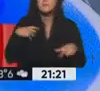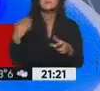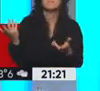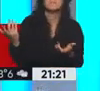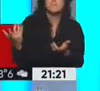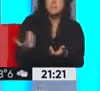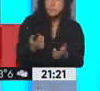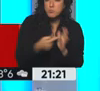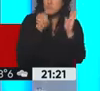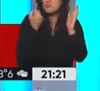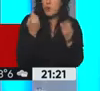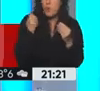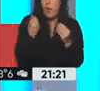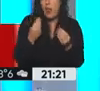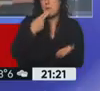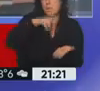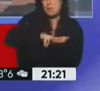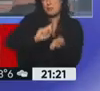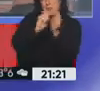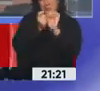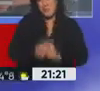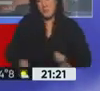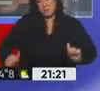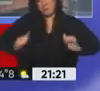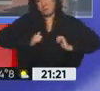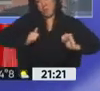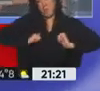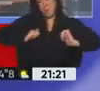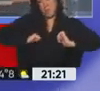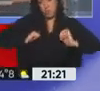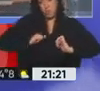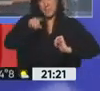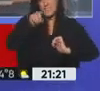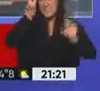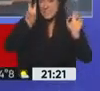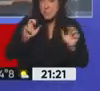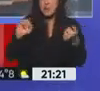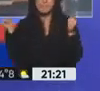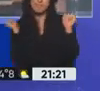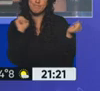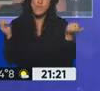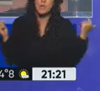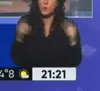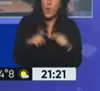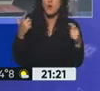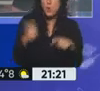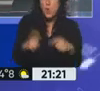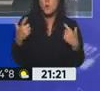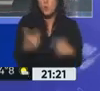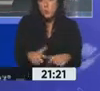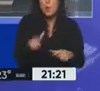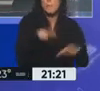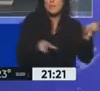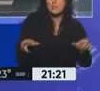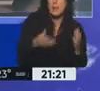empresarios era ¿Era la este? reforma tributaria. Claro. Esa es una de las cuestiones que los inquietan en cada una de las reuniones que mantienen los